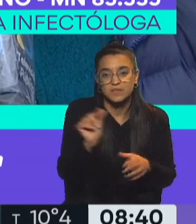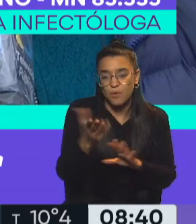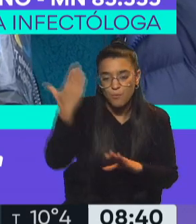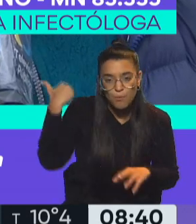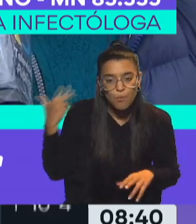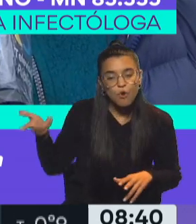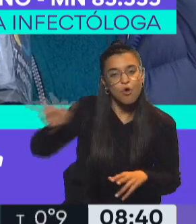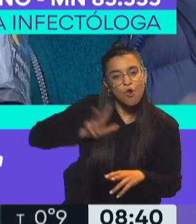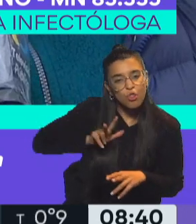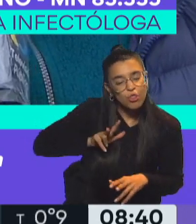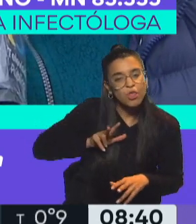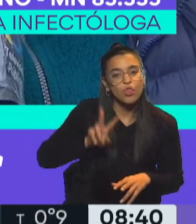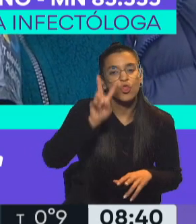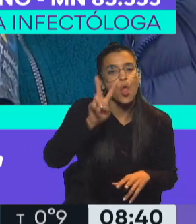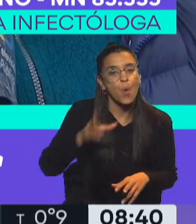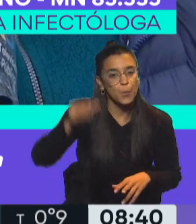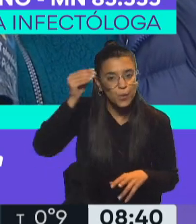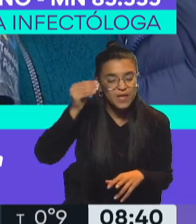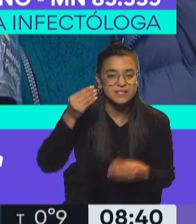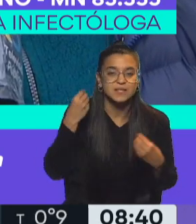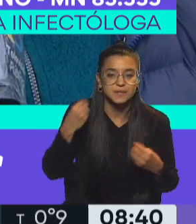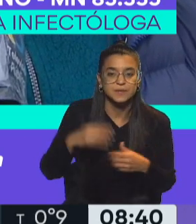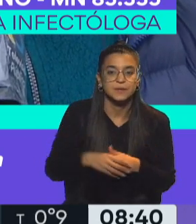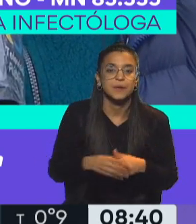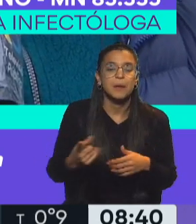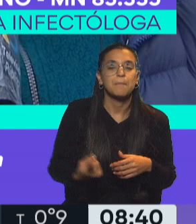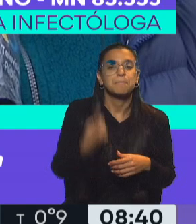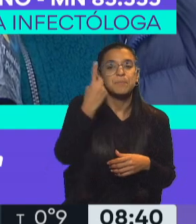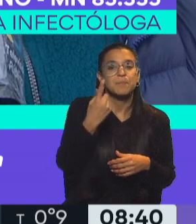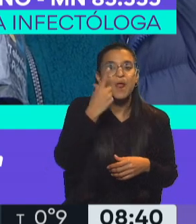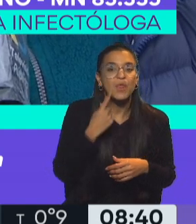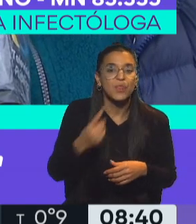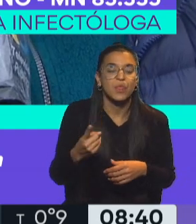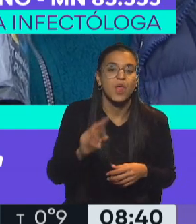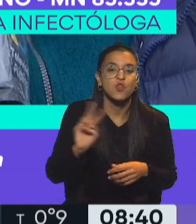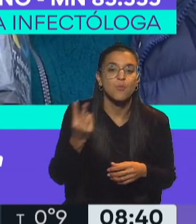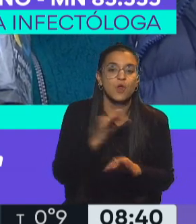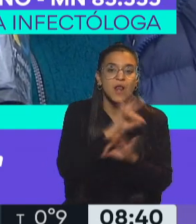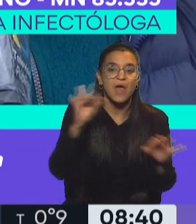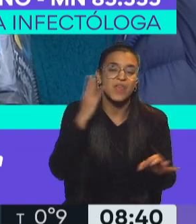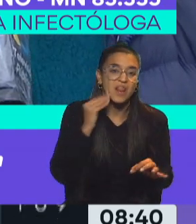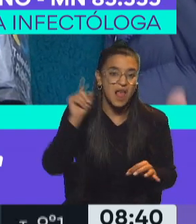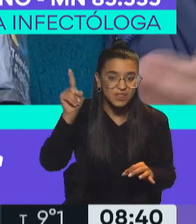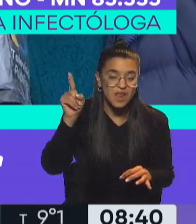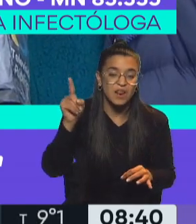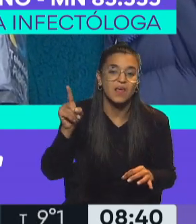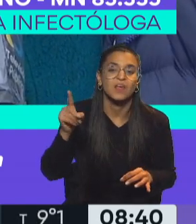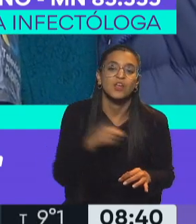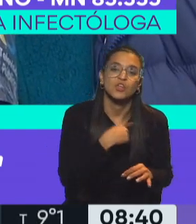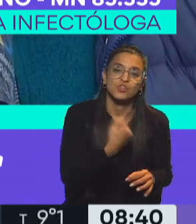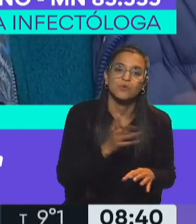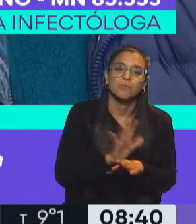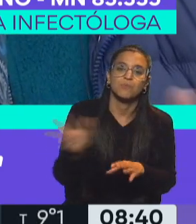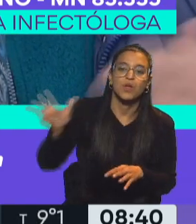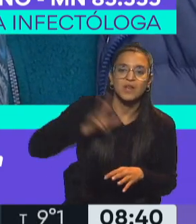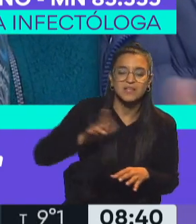nos hablaron 2 veces de que era el primer día que no había muerto nadie en Inglaterra. Y un poco nos querían decir